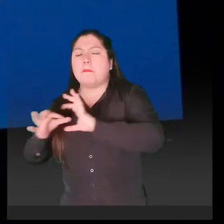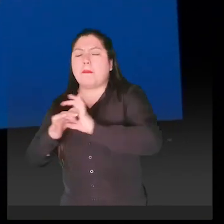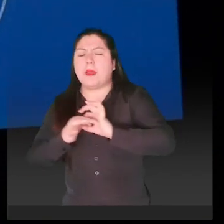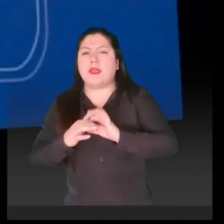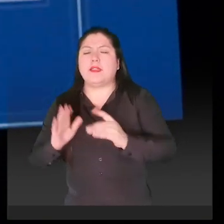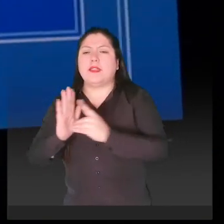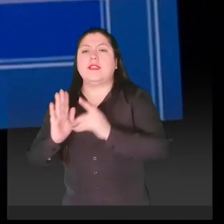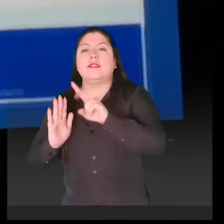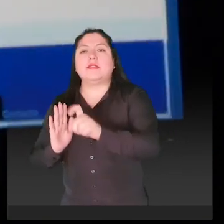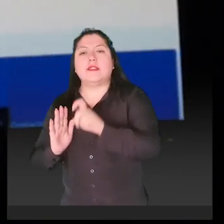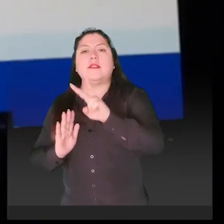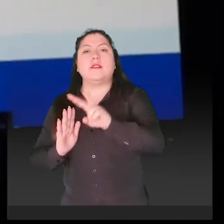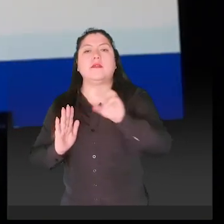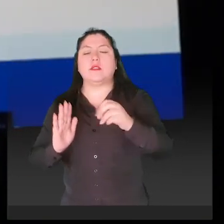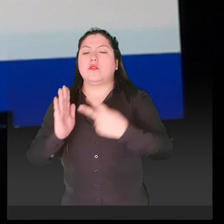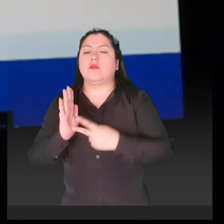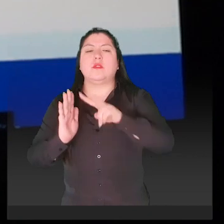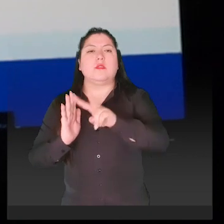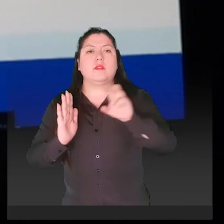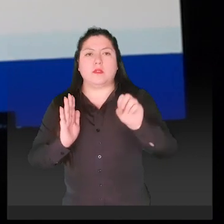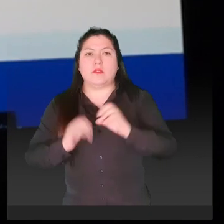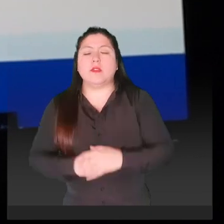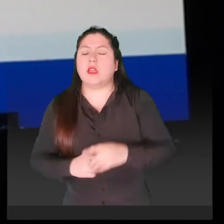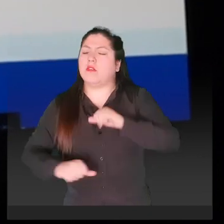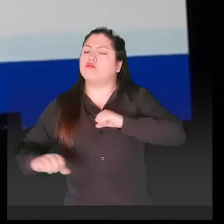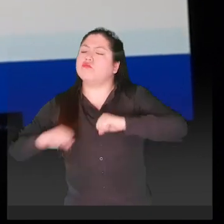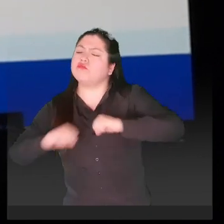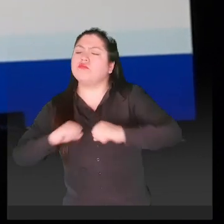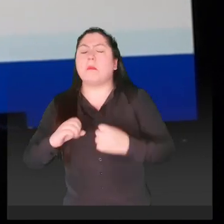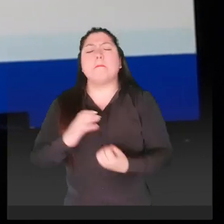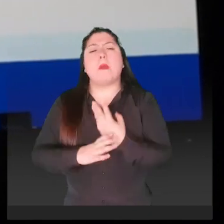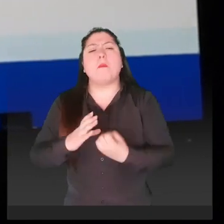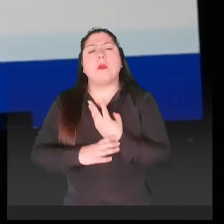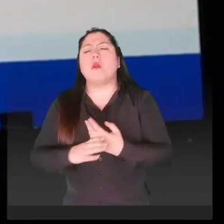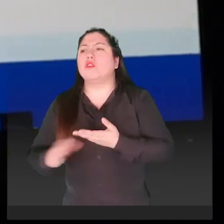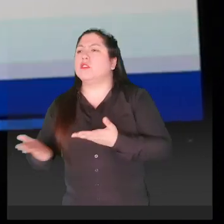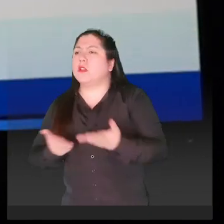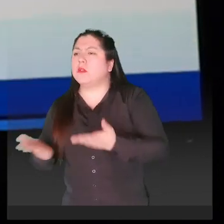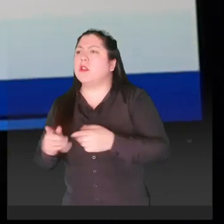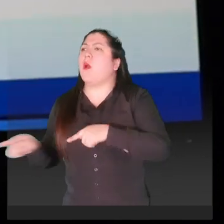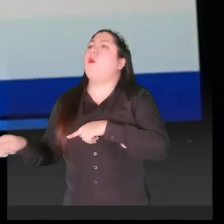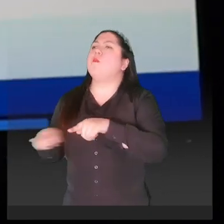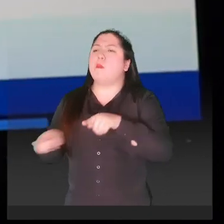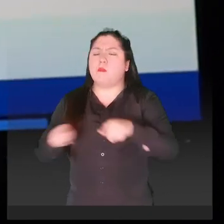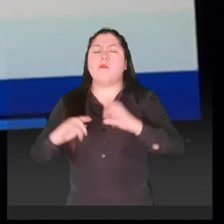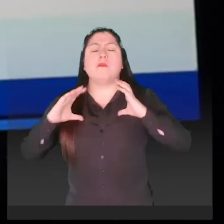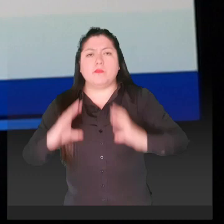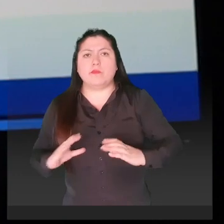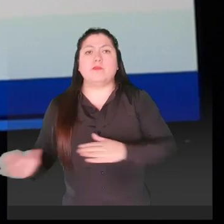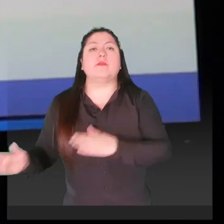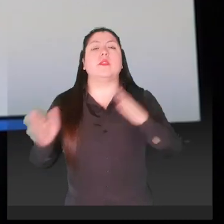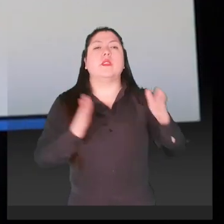articulador, según lo definido en el Decreto 620 de 2020, que permitirá la gestión y creación de nuevos prestadores de servicios ante